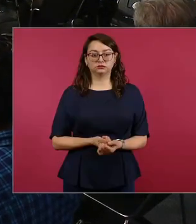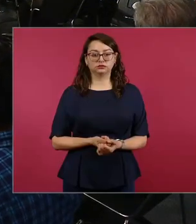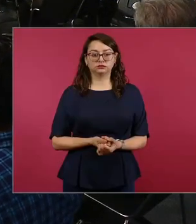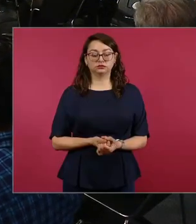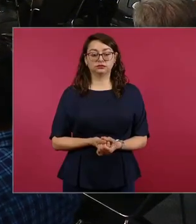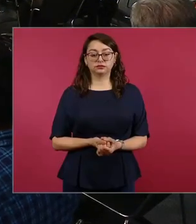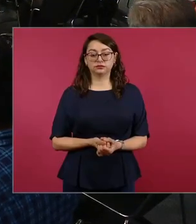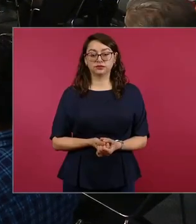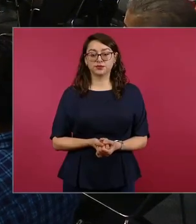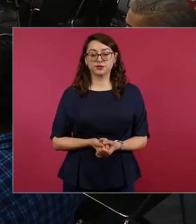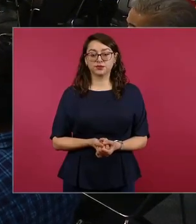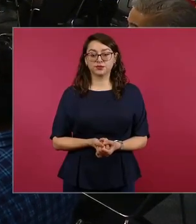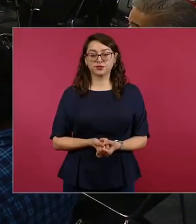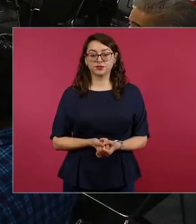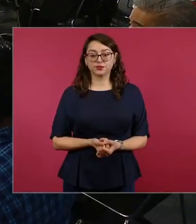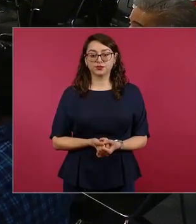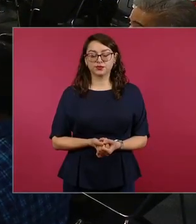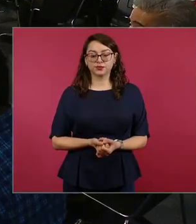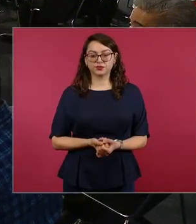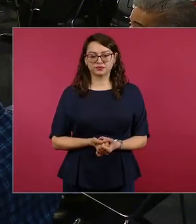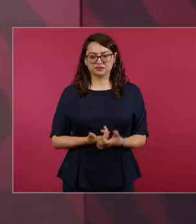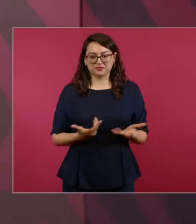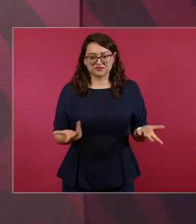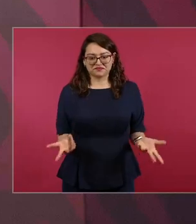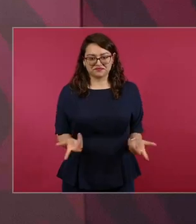¿Cómo los volvieron fanáticos?